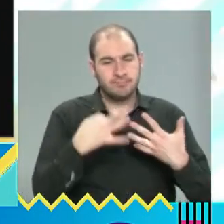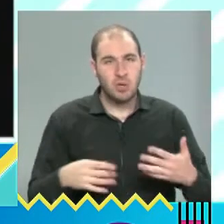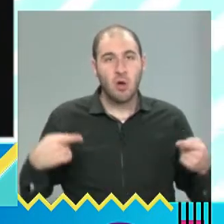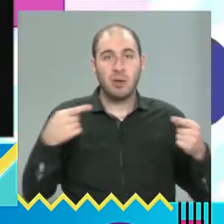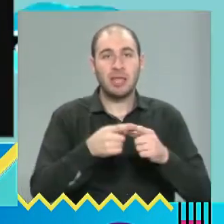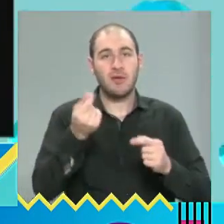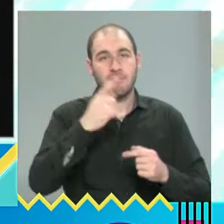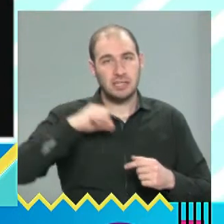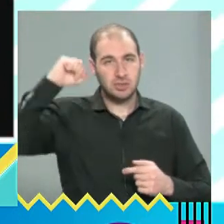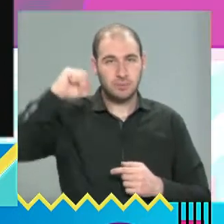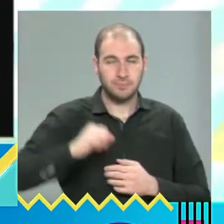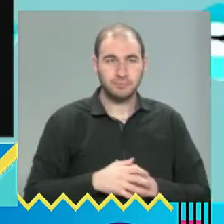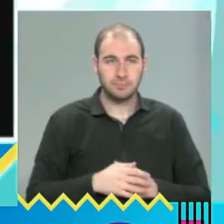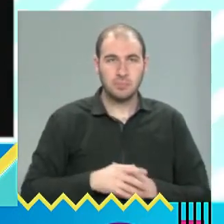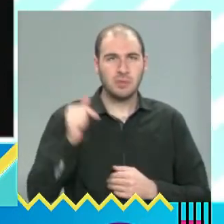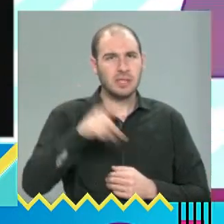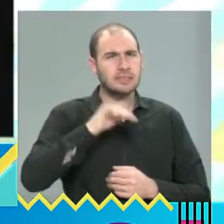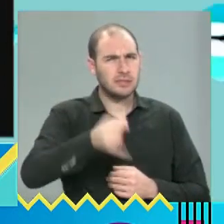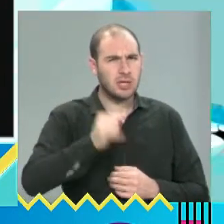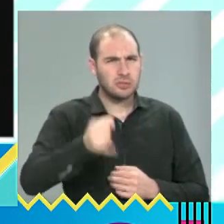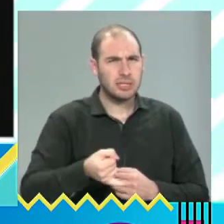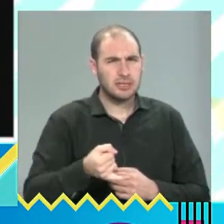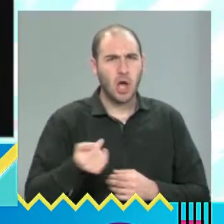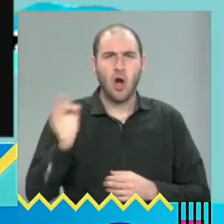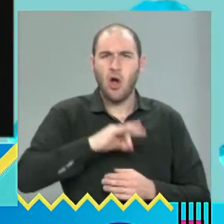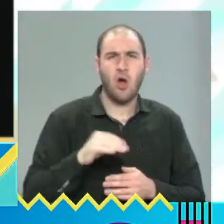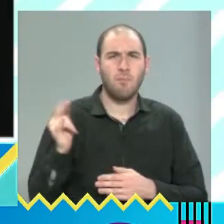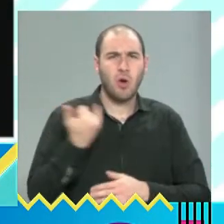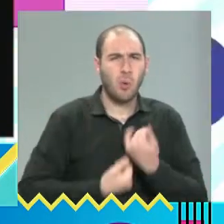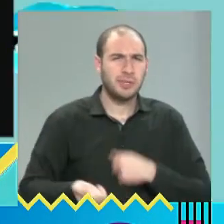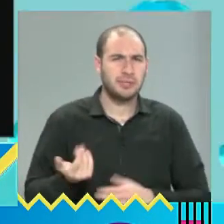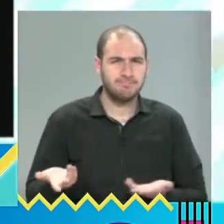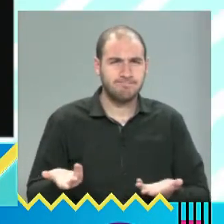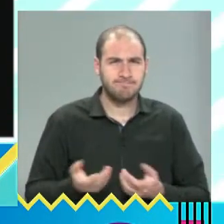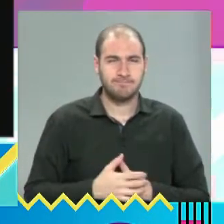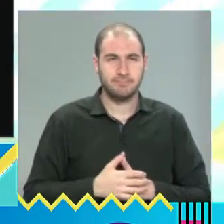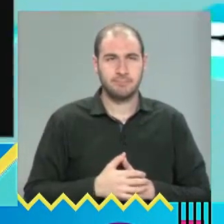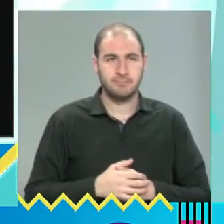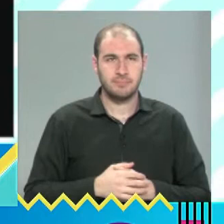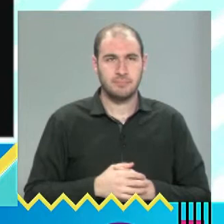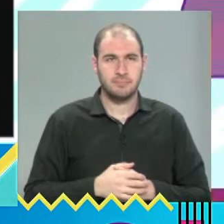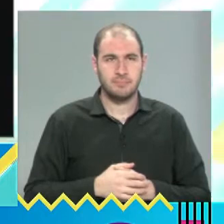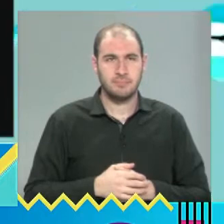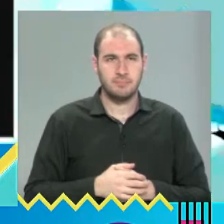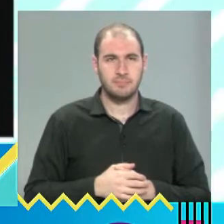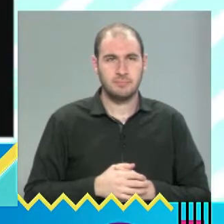meta inflacionaria. ¿Tiene que ser así o no, en función de lo que nos está hablando Federico?